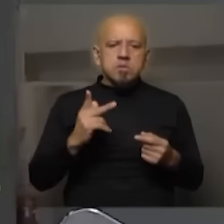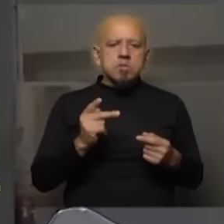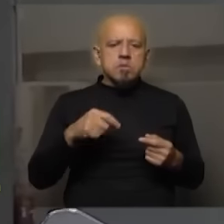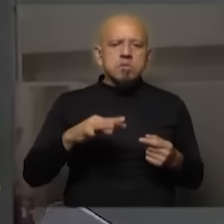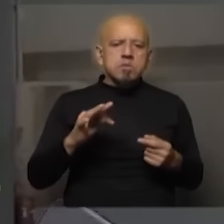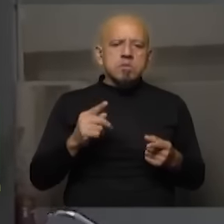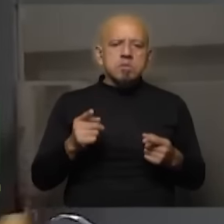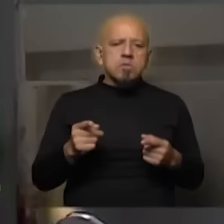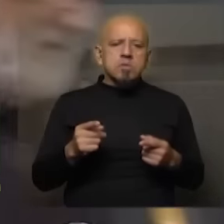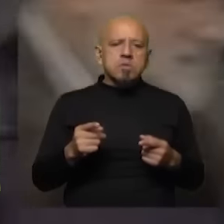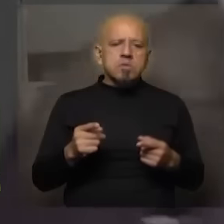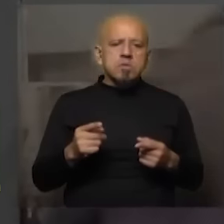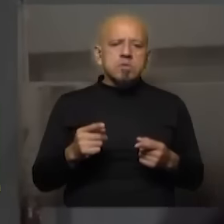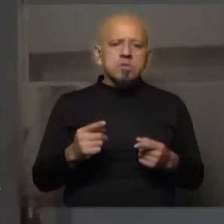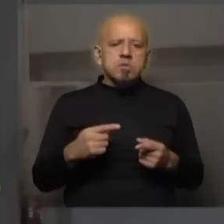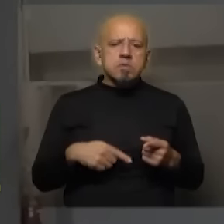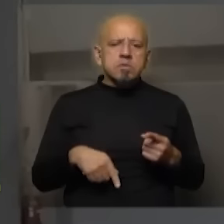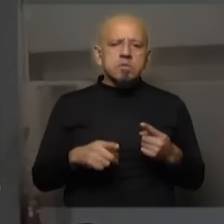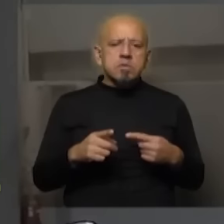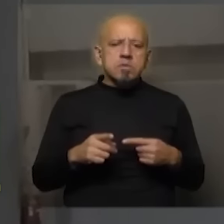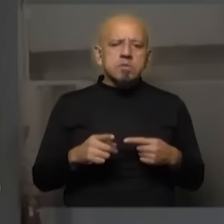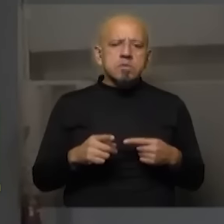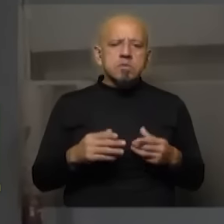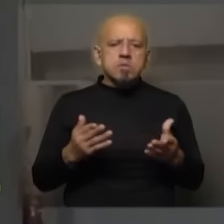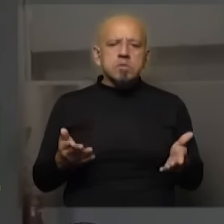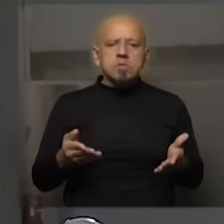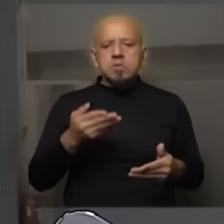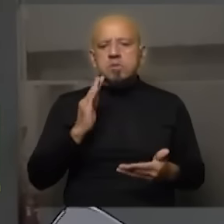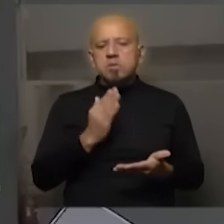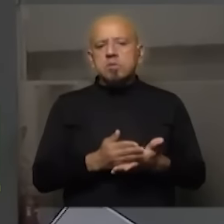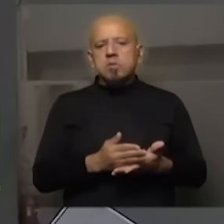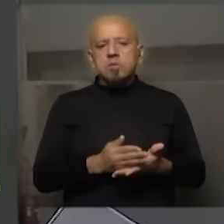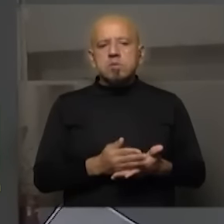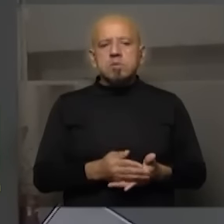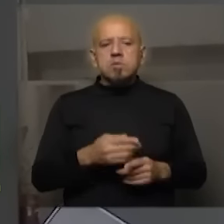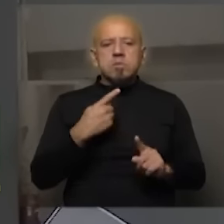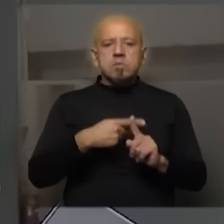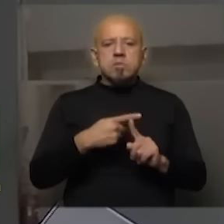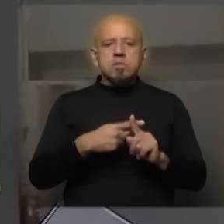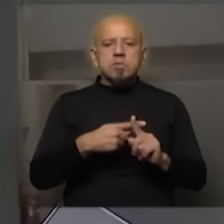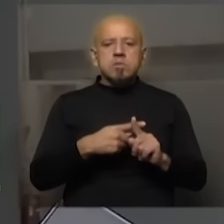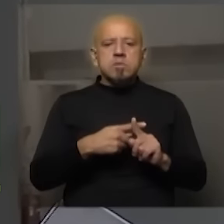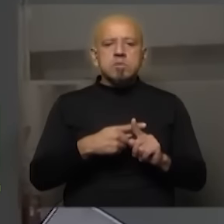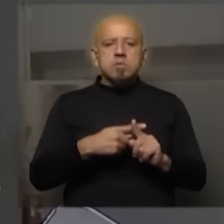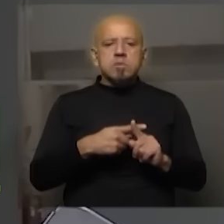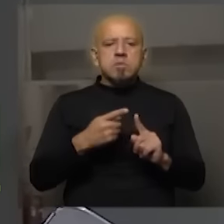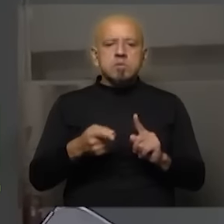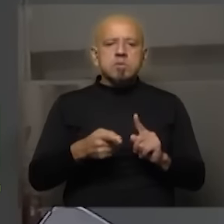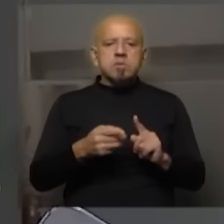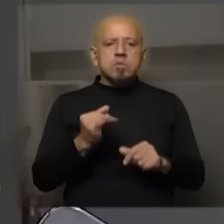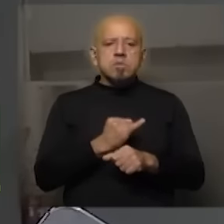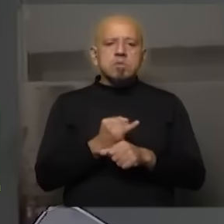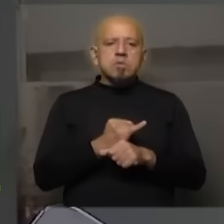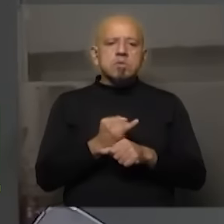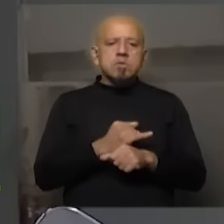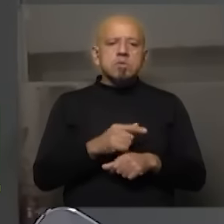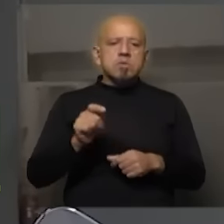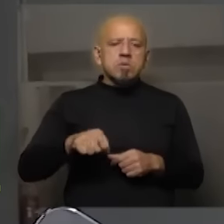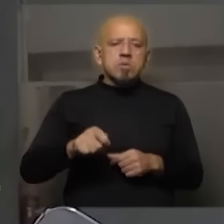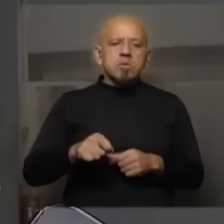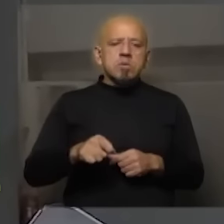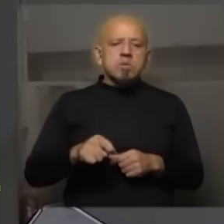Nací. Bueno, la condena a este señor obviamente lo vemos como algo positivo. Las instituciones judiciales en